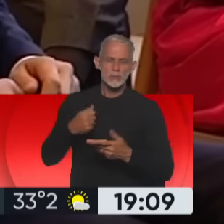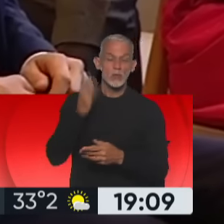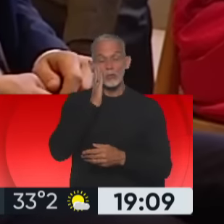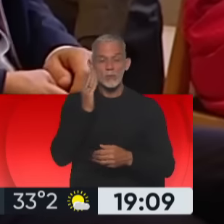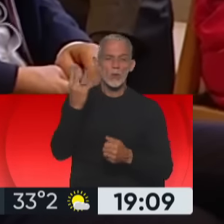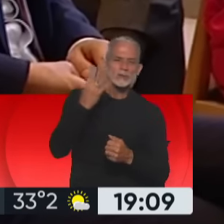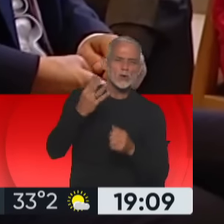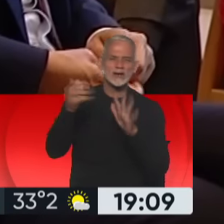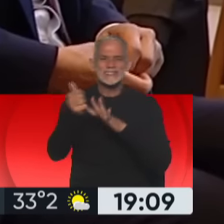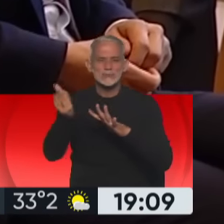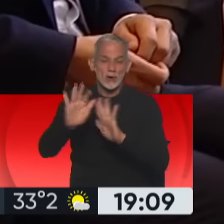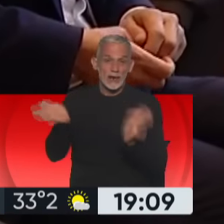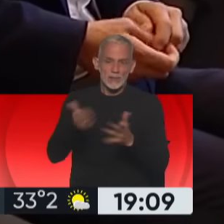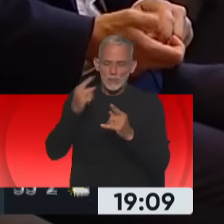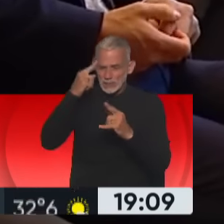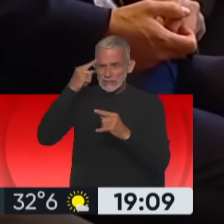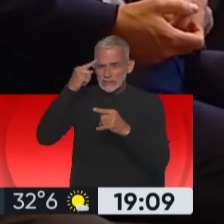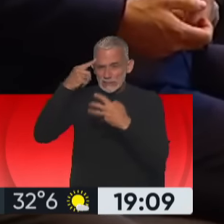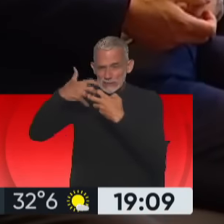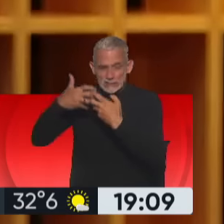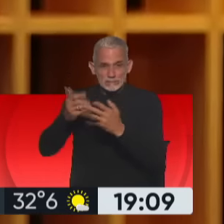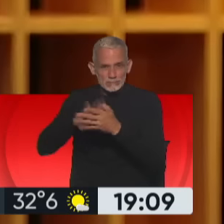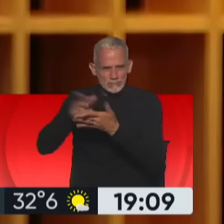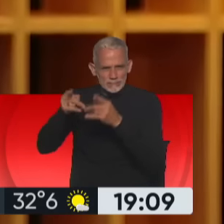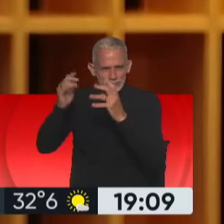6 horas por día. O sea, pero bueno,